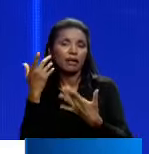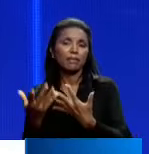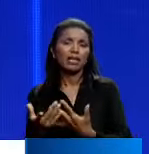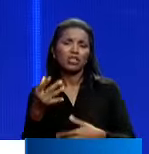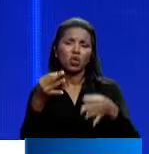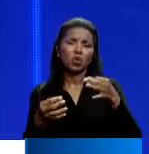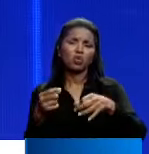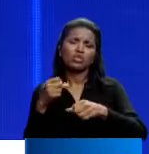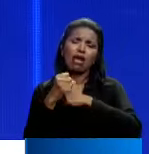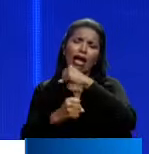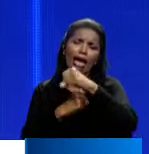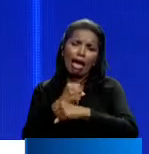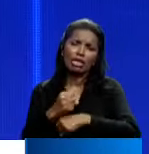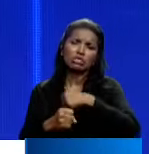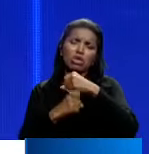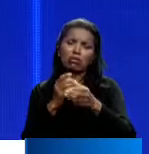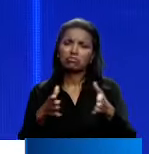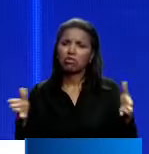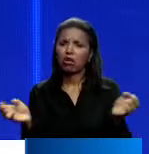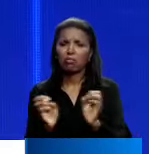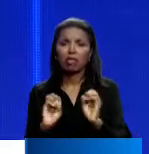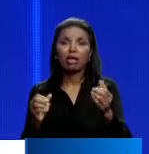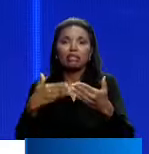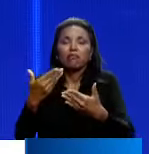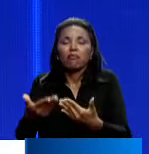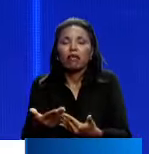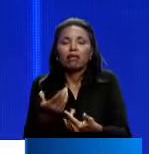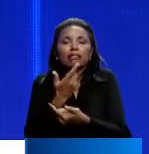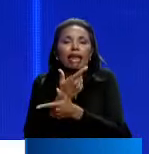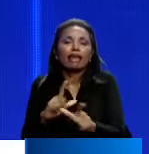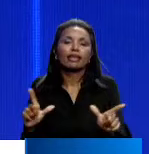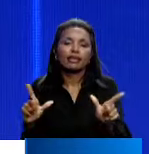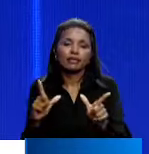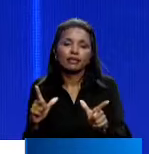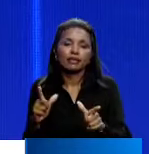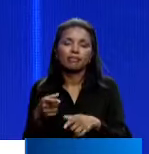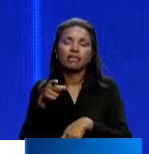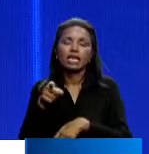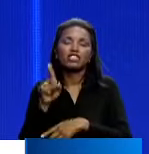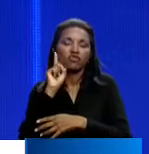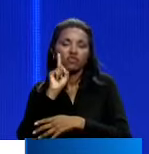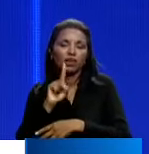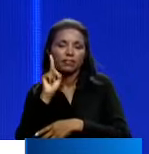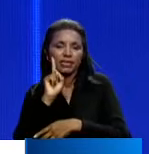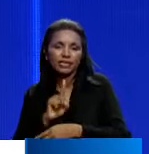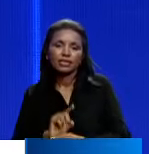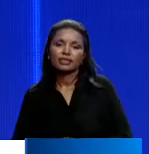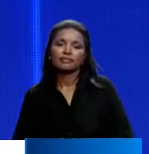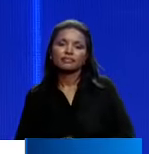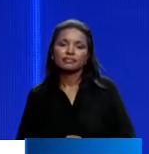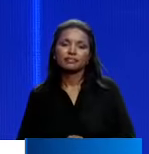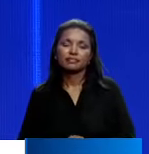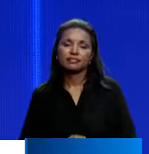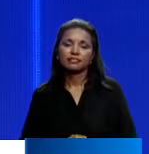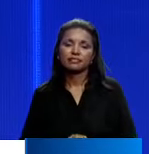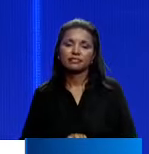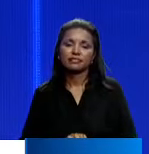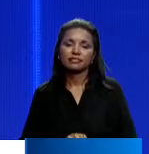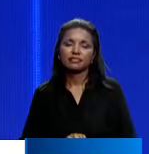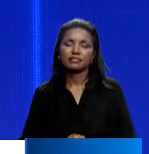por años y al final resultaron ser inocentes porque les levantaron procesos falsos. A nivel